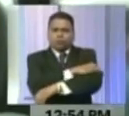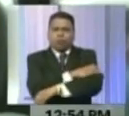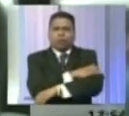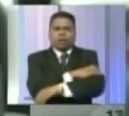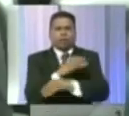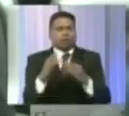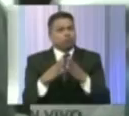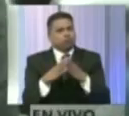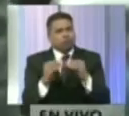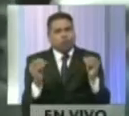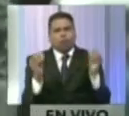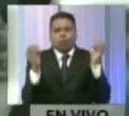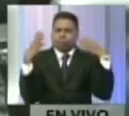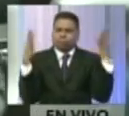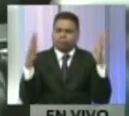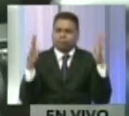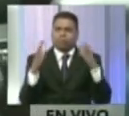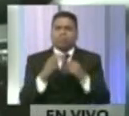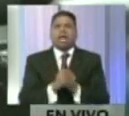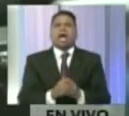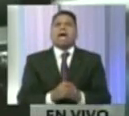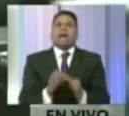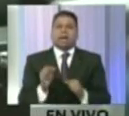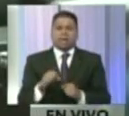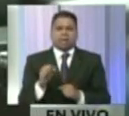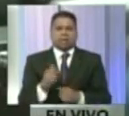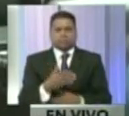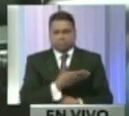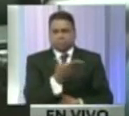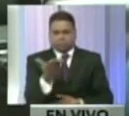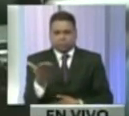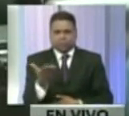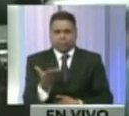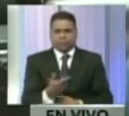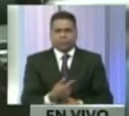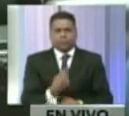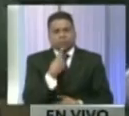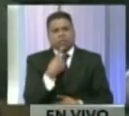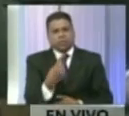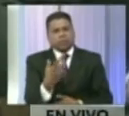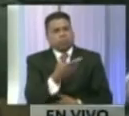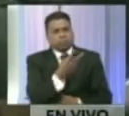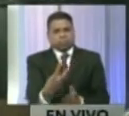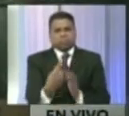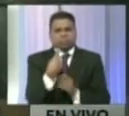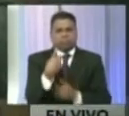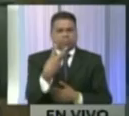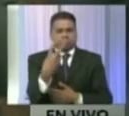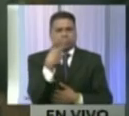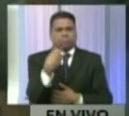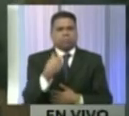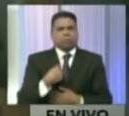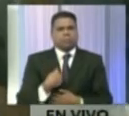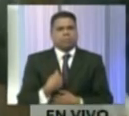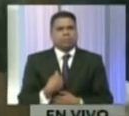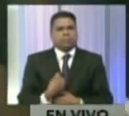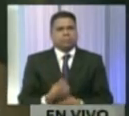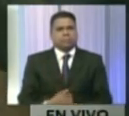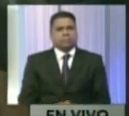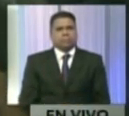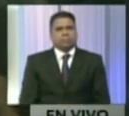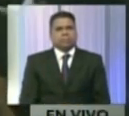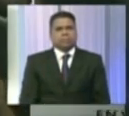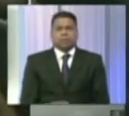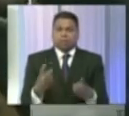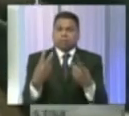Claro. Por eso mientras uno, óyeme, por eso ustedes me han visto a mí, óyeme,